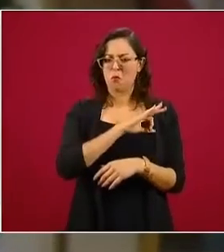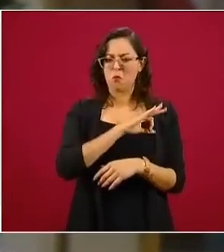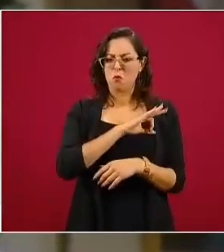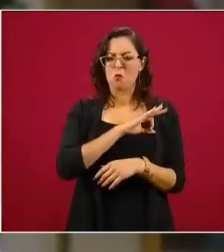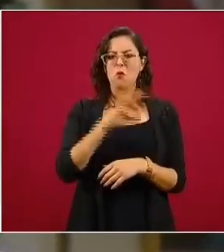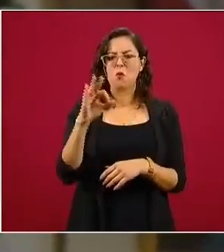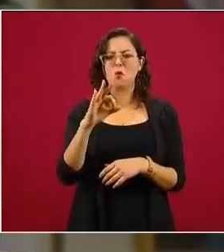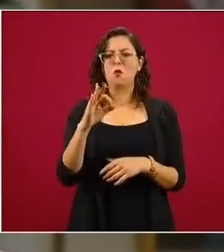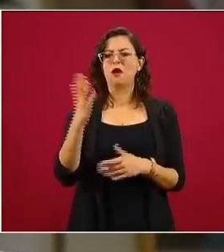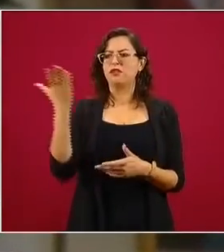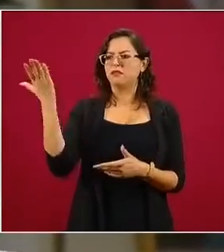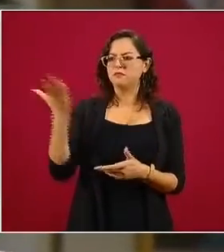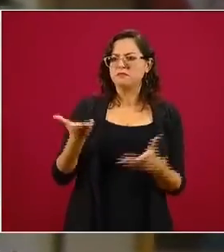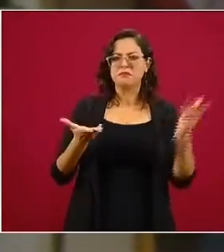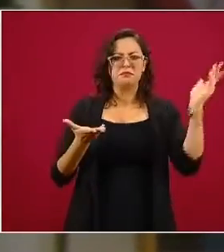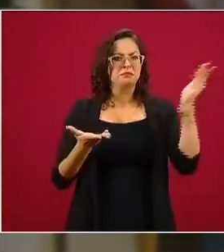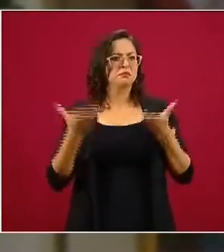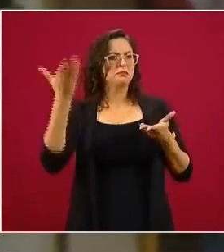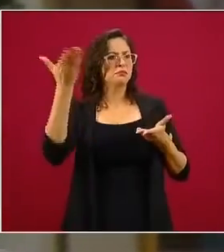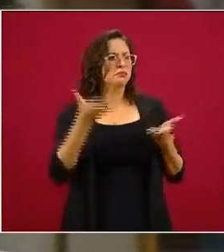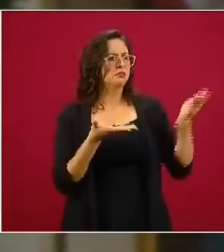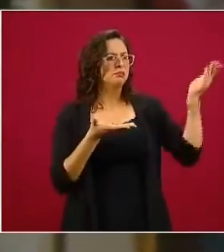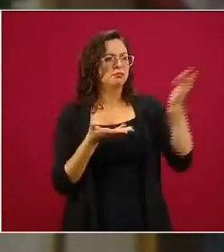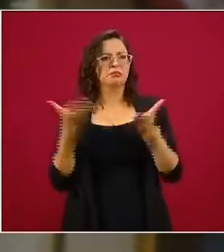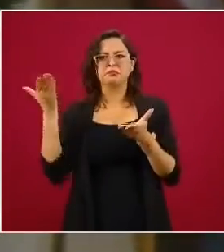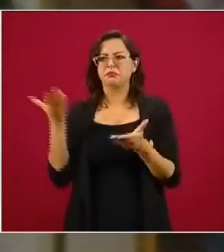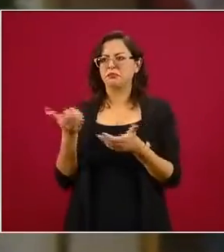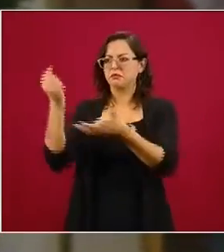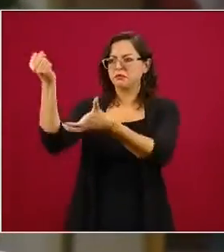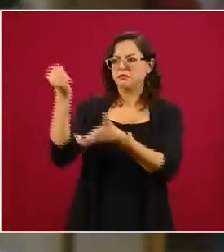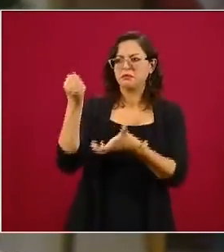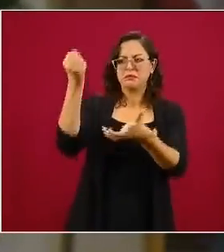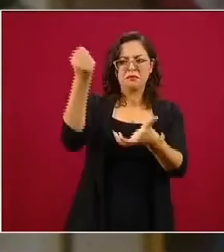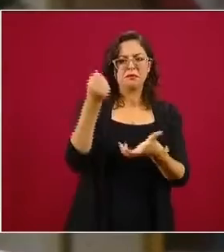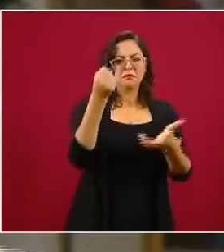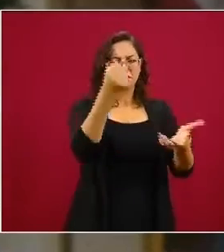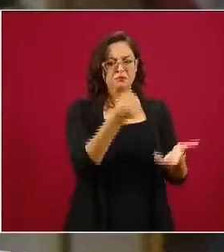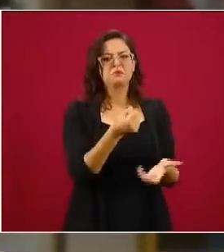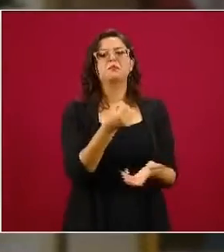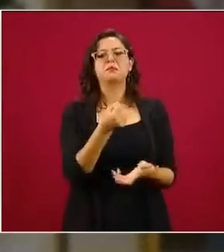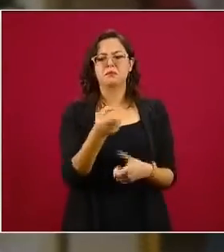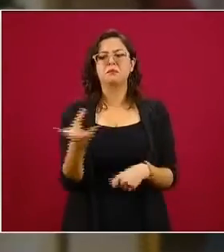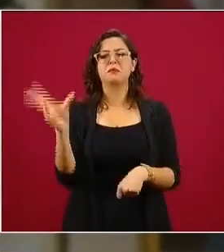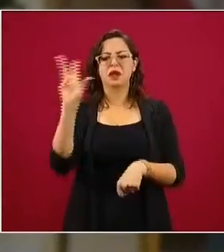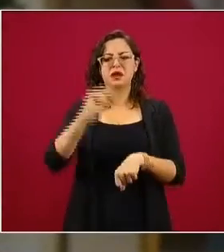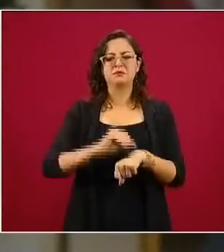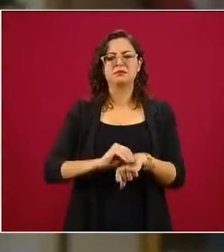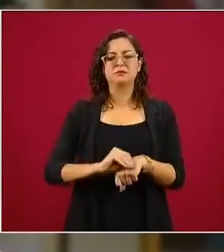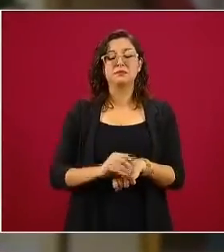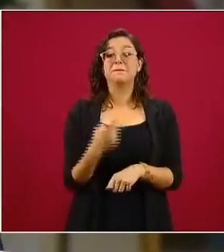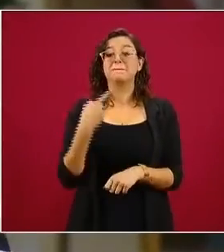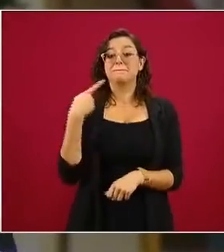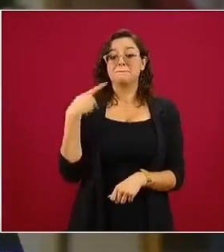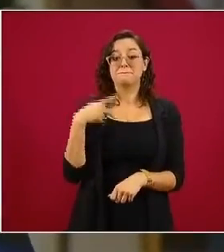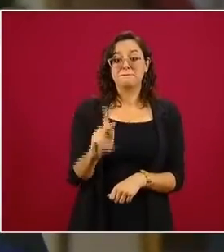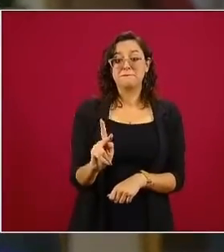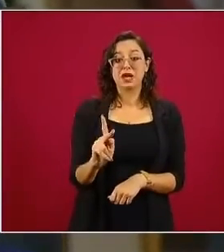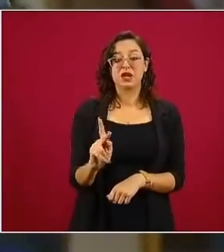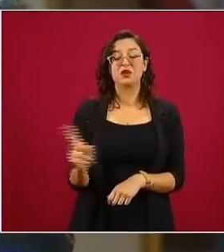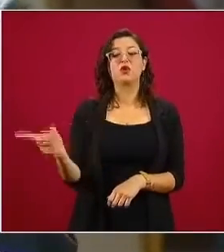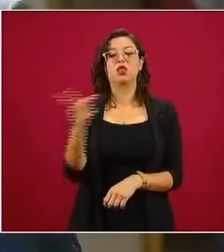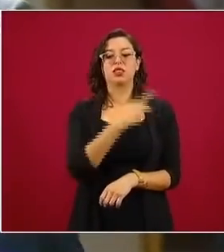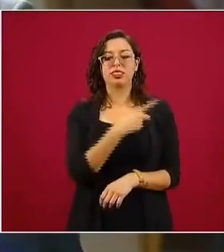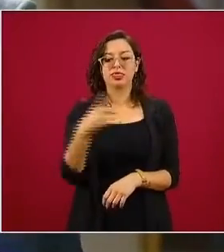del hemisferio a nuestros países, siempre y cuando se cumpla con